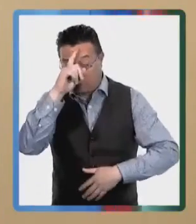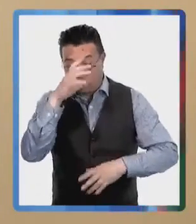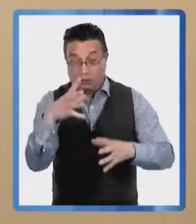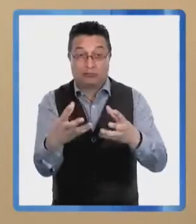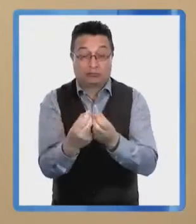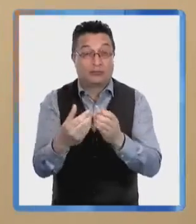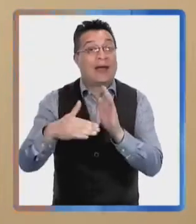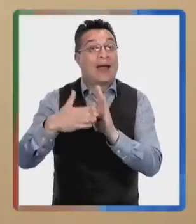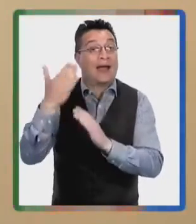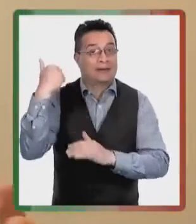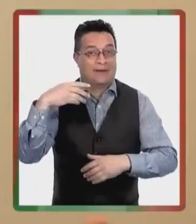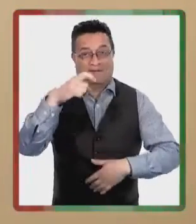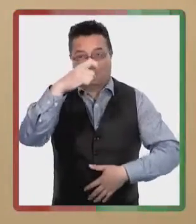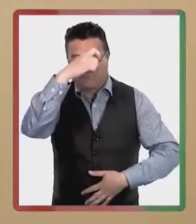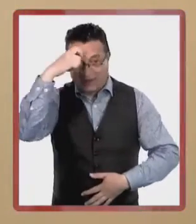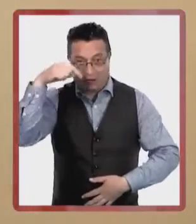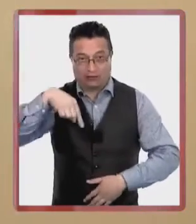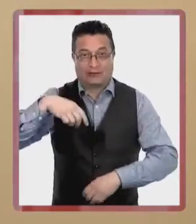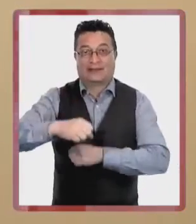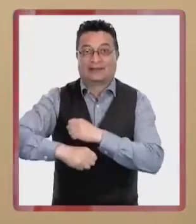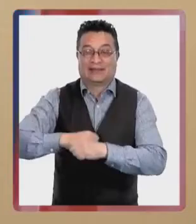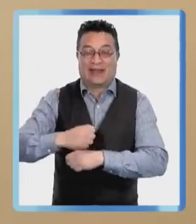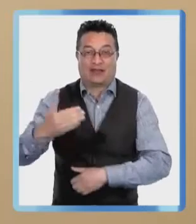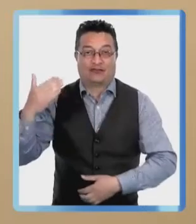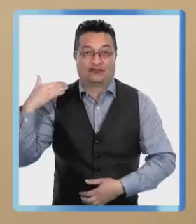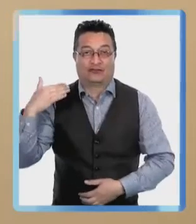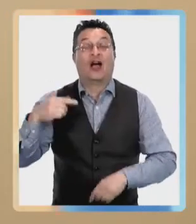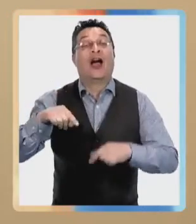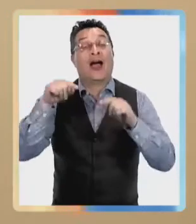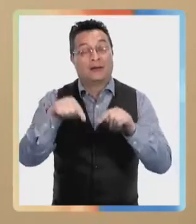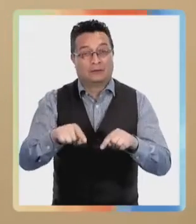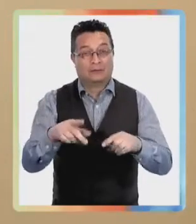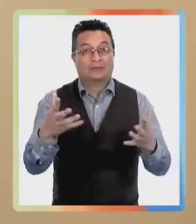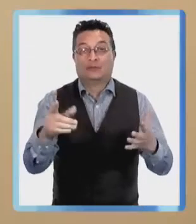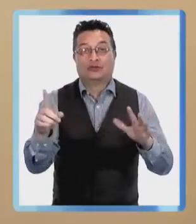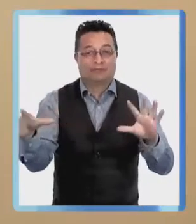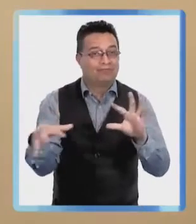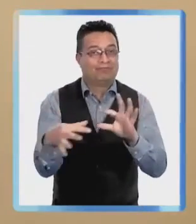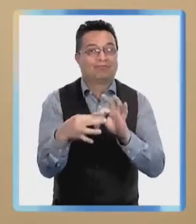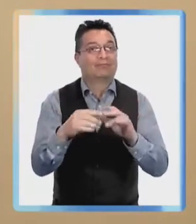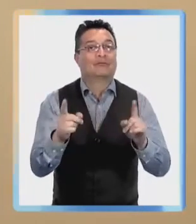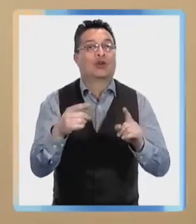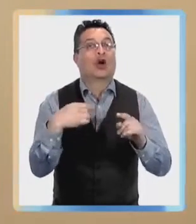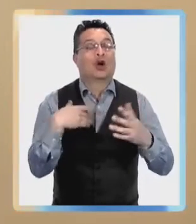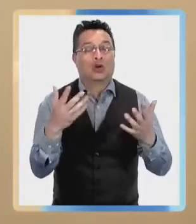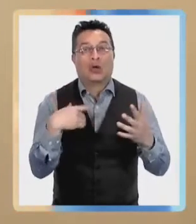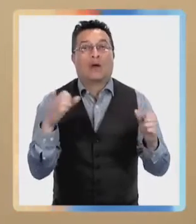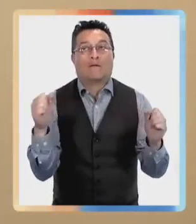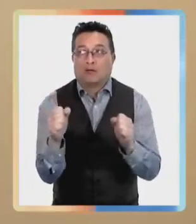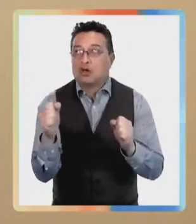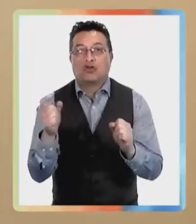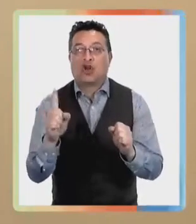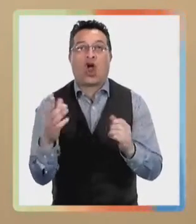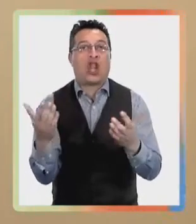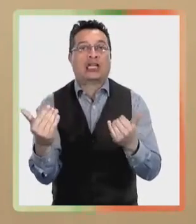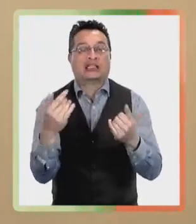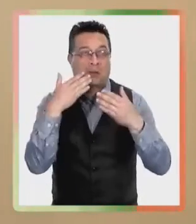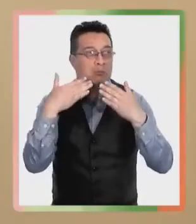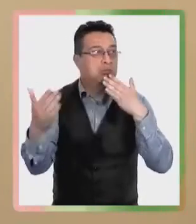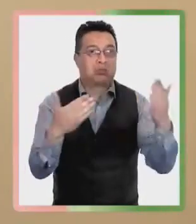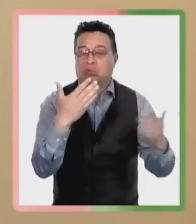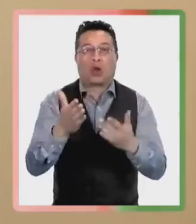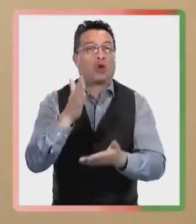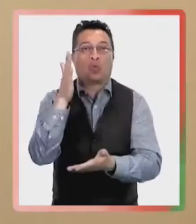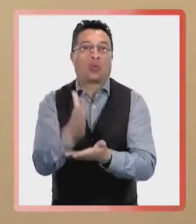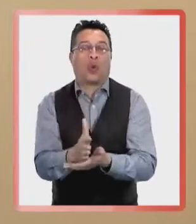críticas, se dio en el verano de este año porque este virus no respondía a tener una necesidad de frío ambiental para poder